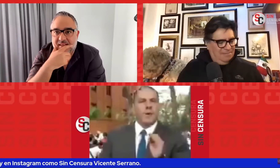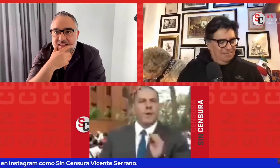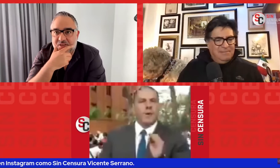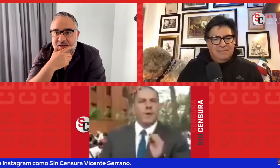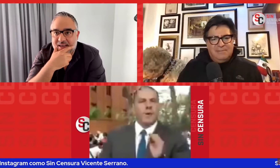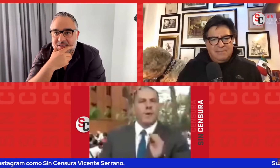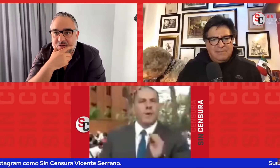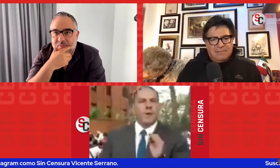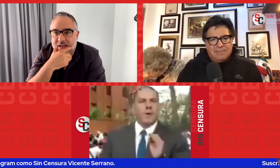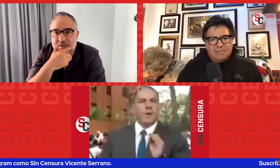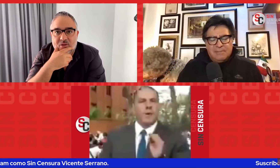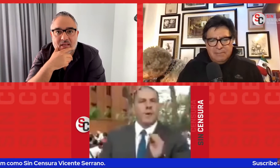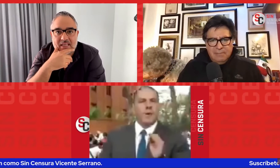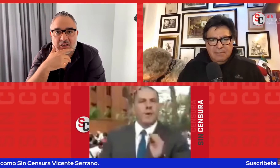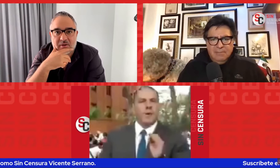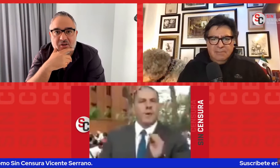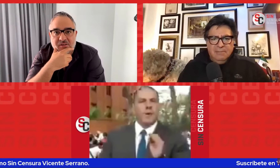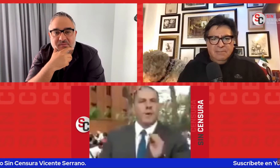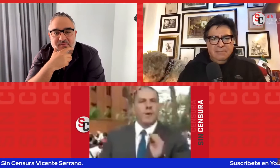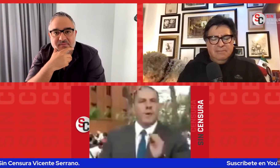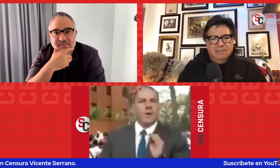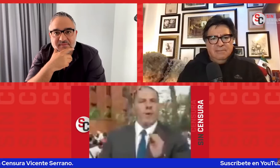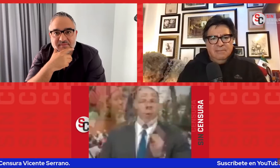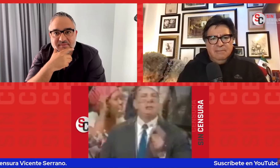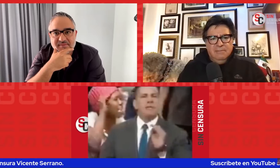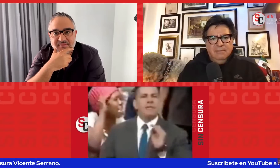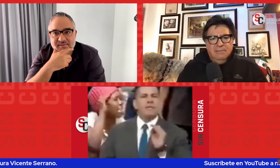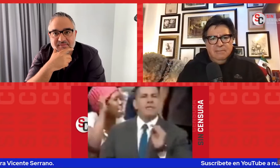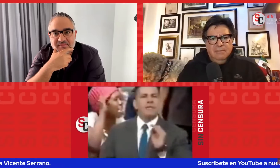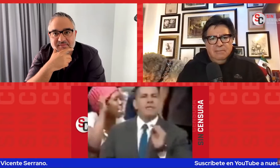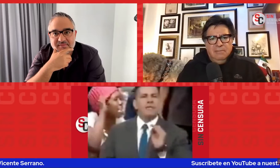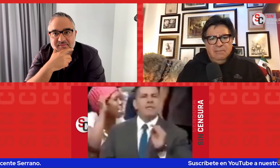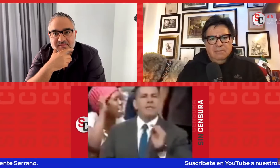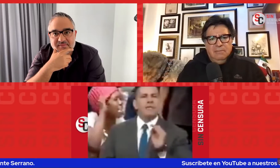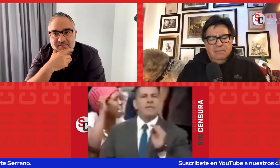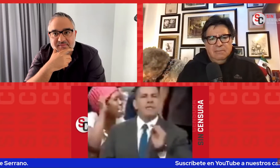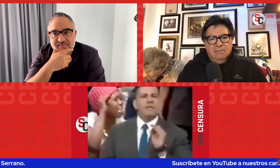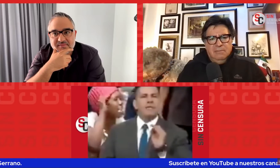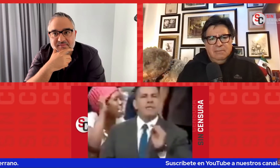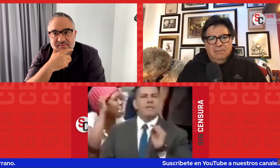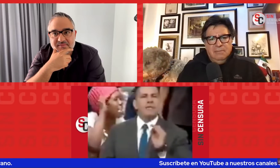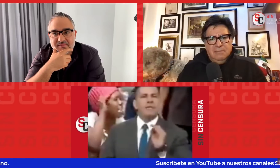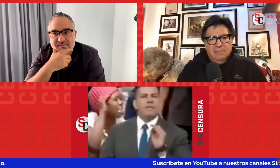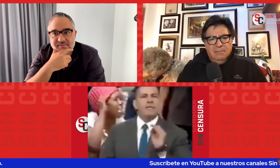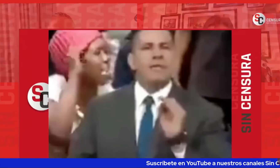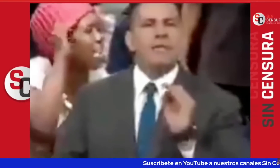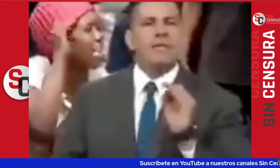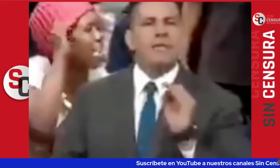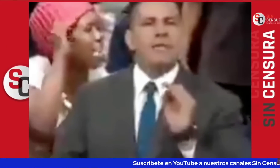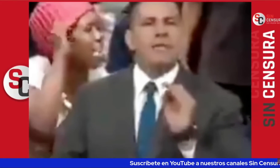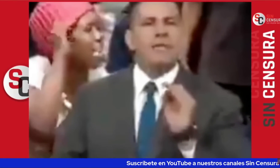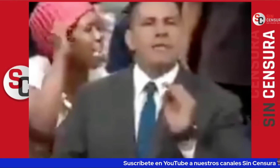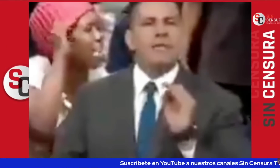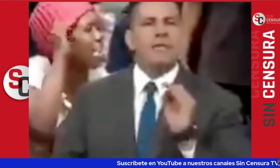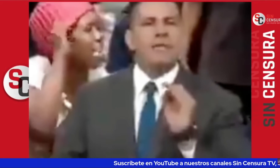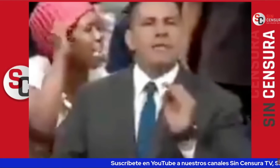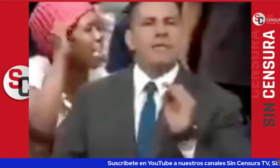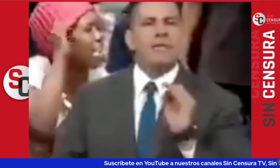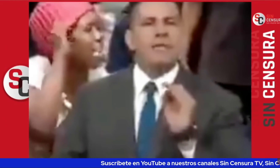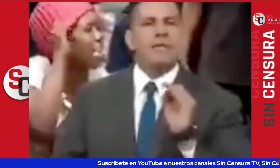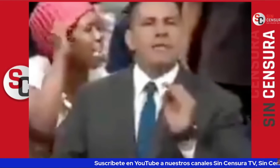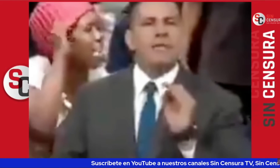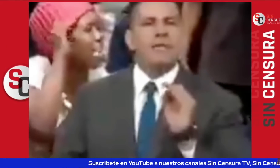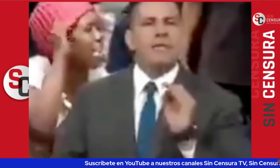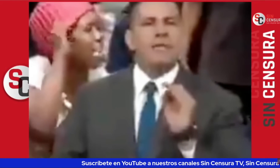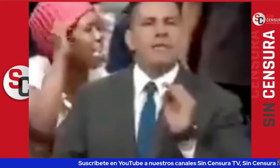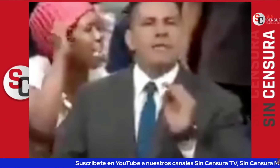medios tradicionales y corporativos. Échalo, viejón. Sin embargo, si tuviéramos la desventura de tenerlo como presidente,